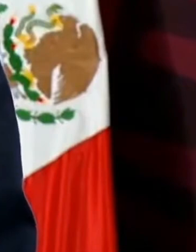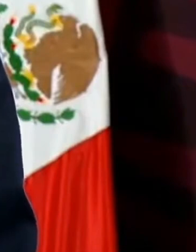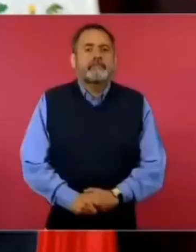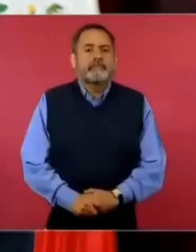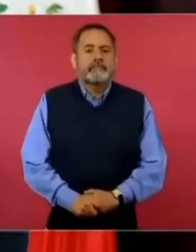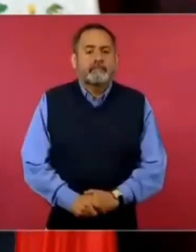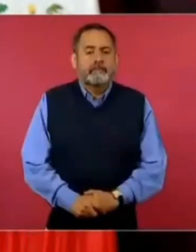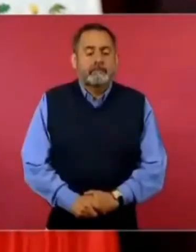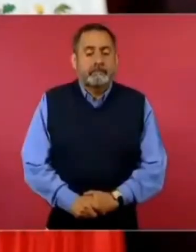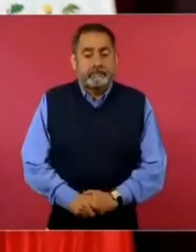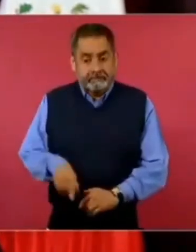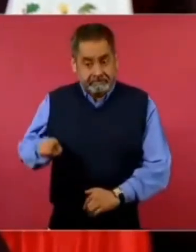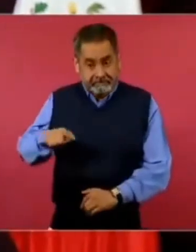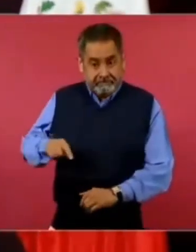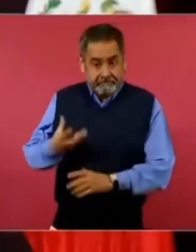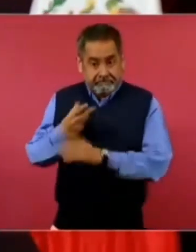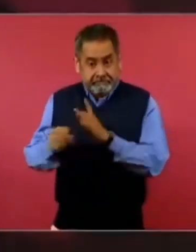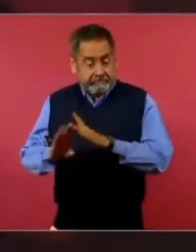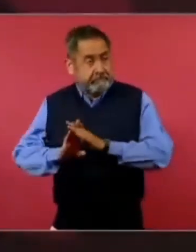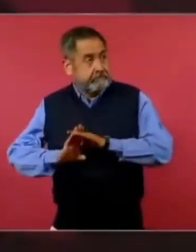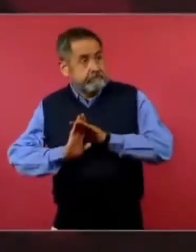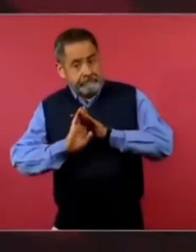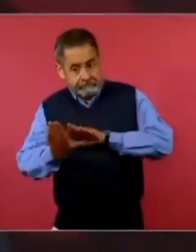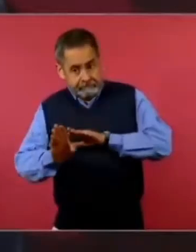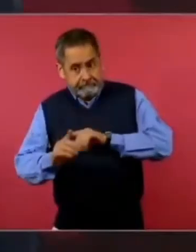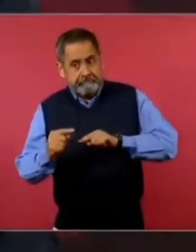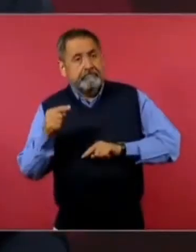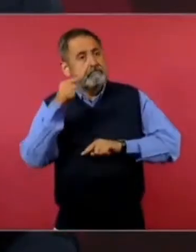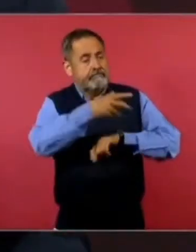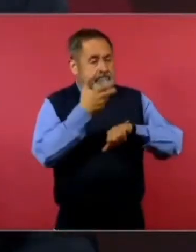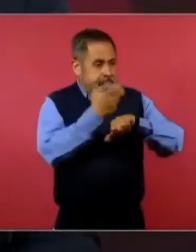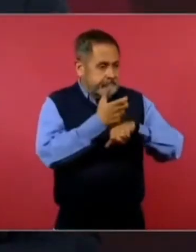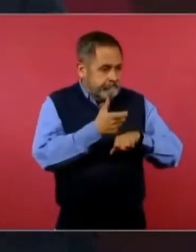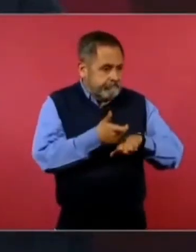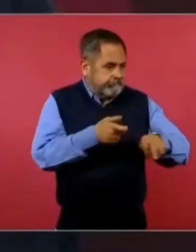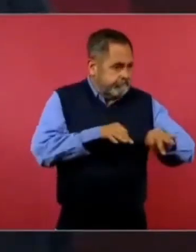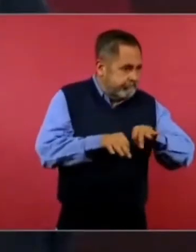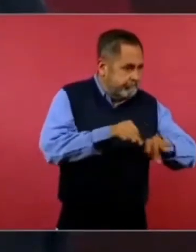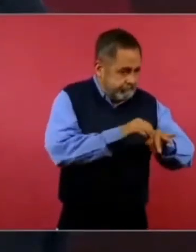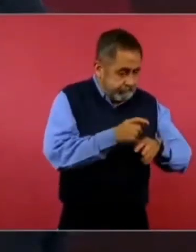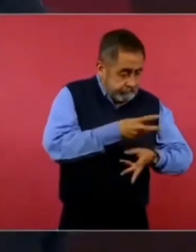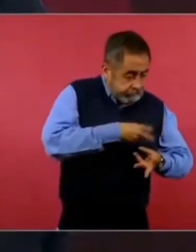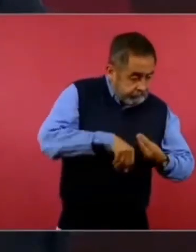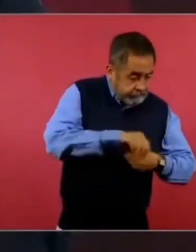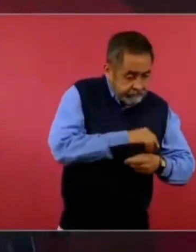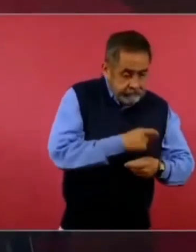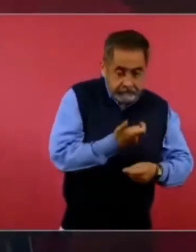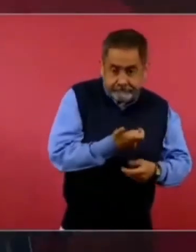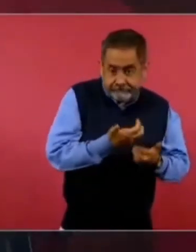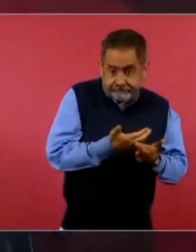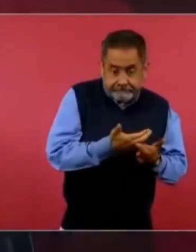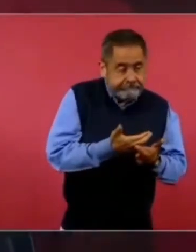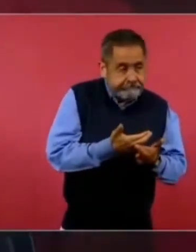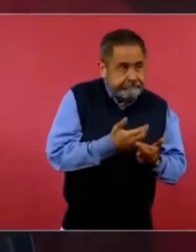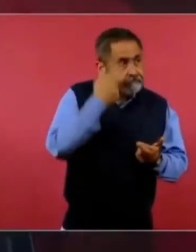No le dan la espalda ni a sus familiares ni a